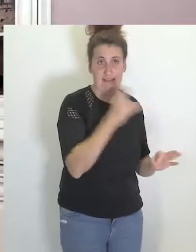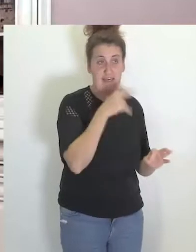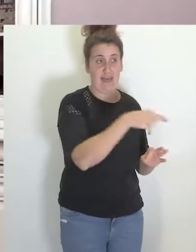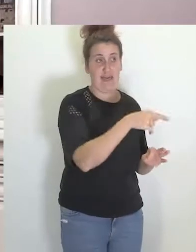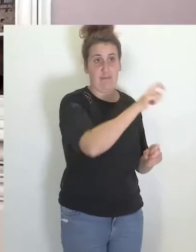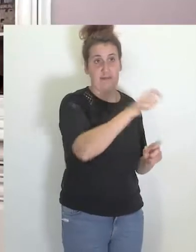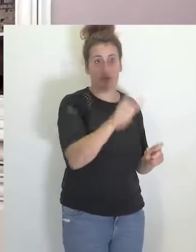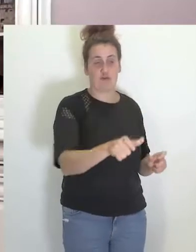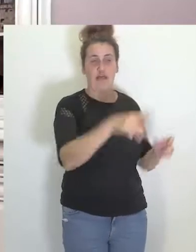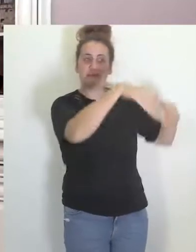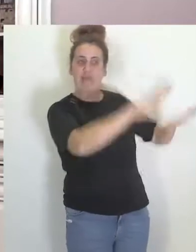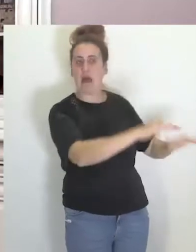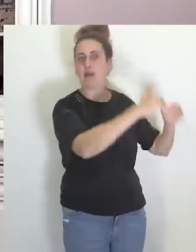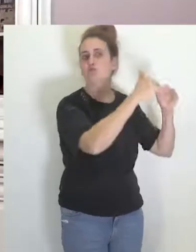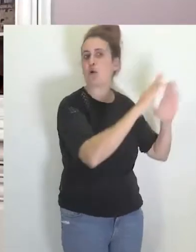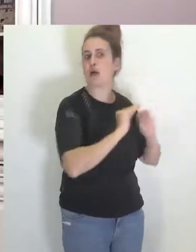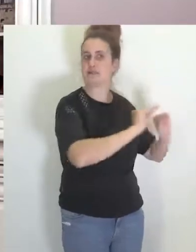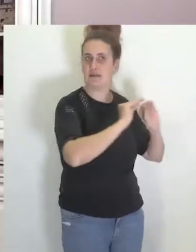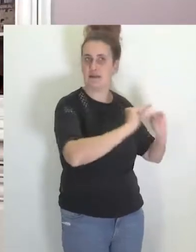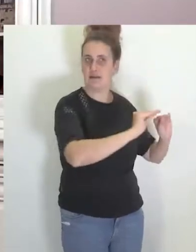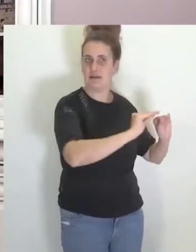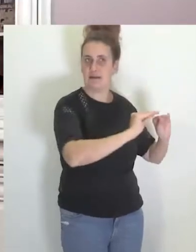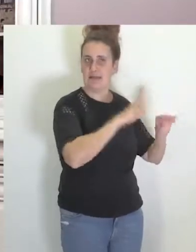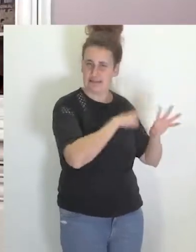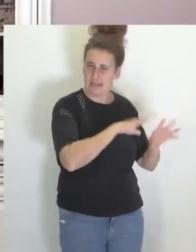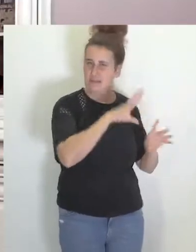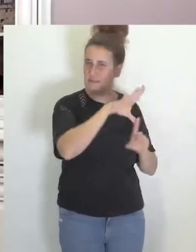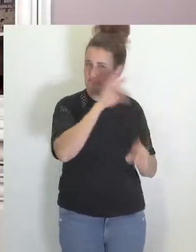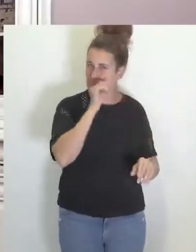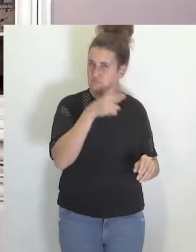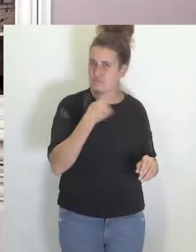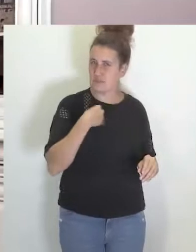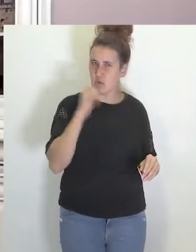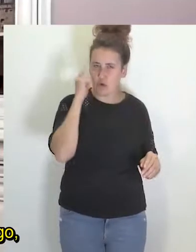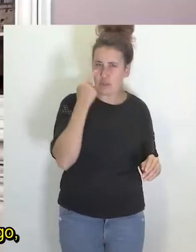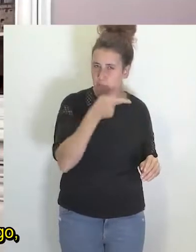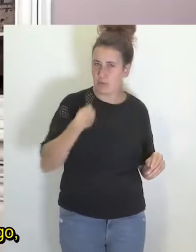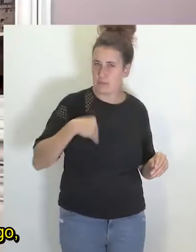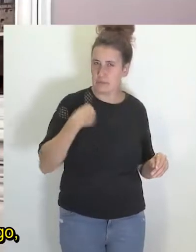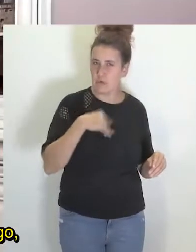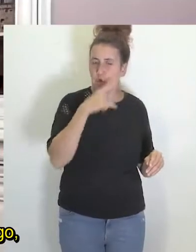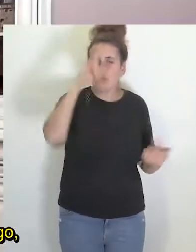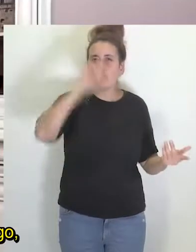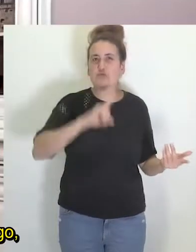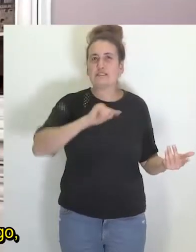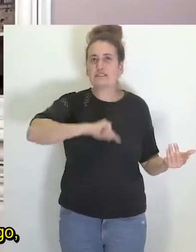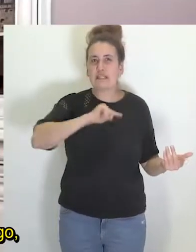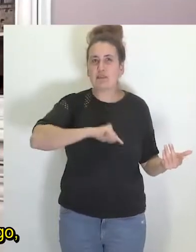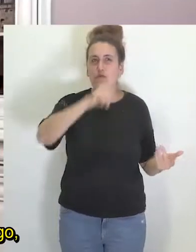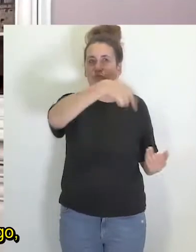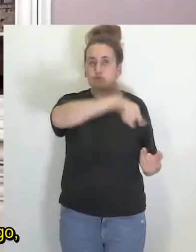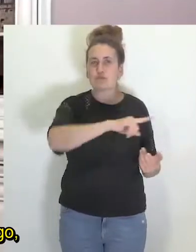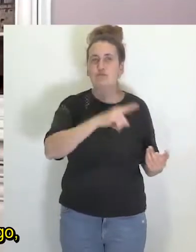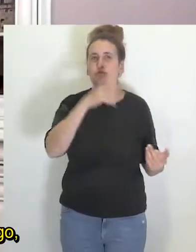de dejar a las gentes en su casa. ¿Estáis percibiendo eso? No sé, ¿qué sensación